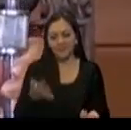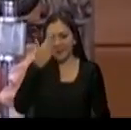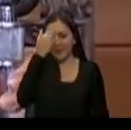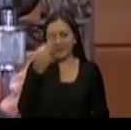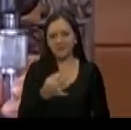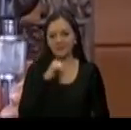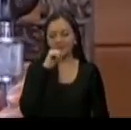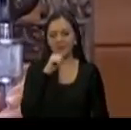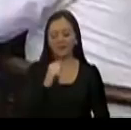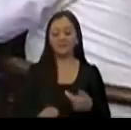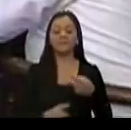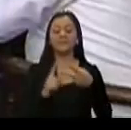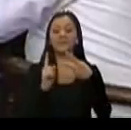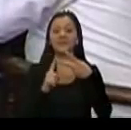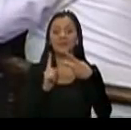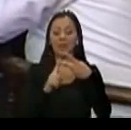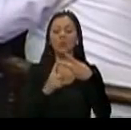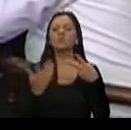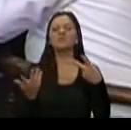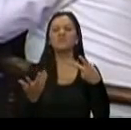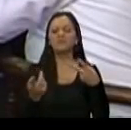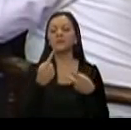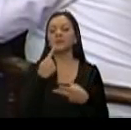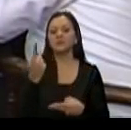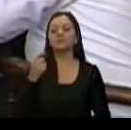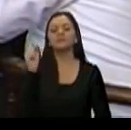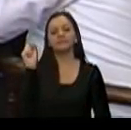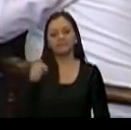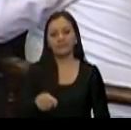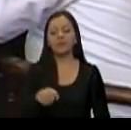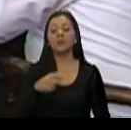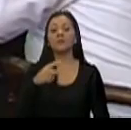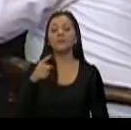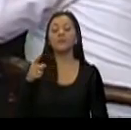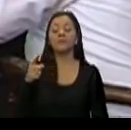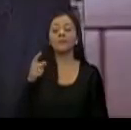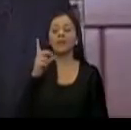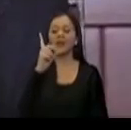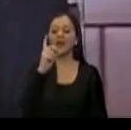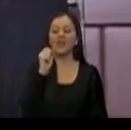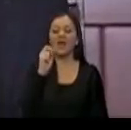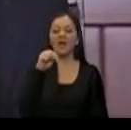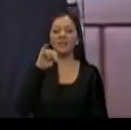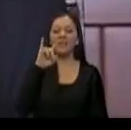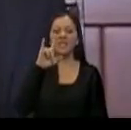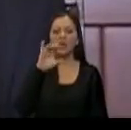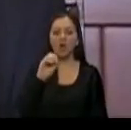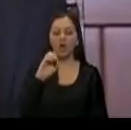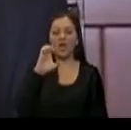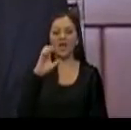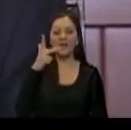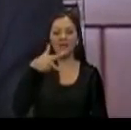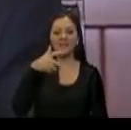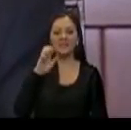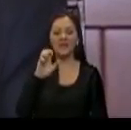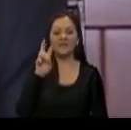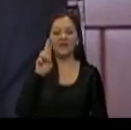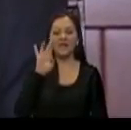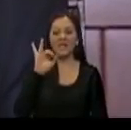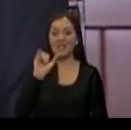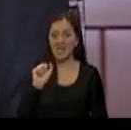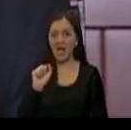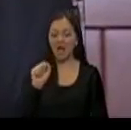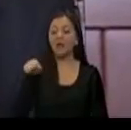Sobre lo segundo, sí, efectivamente, pues hay una posibilidad, Monseñor Danilo Echeverría, obispo auxiliar de